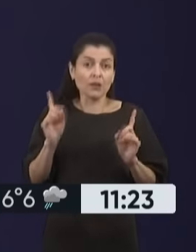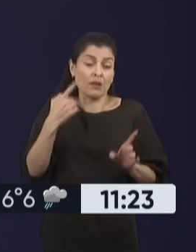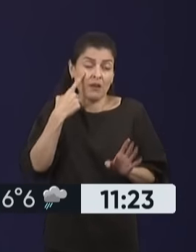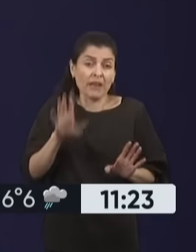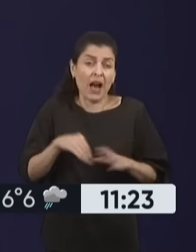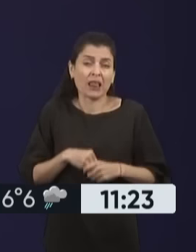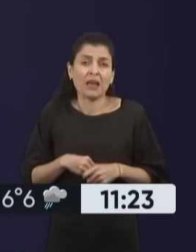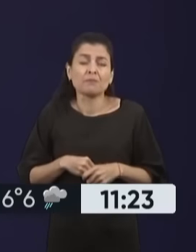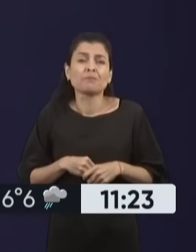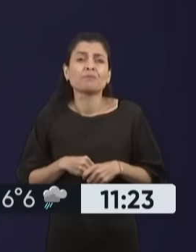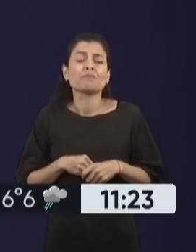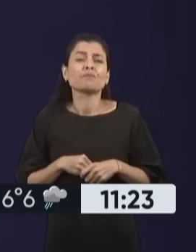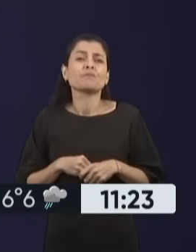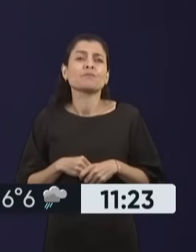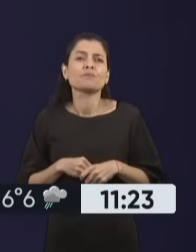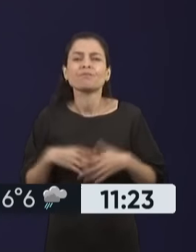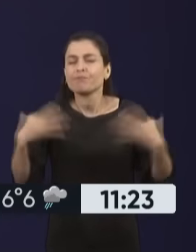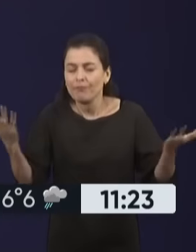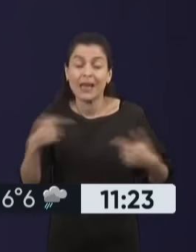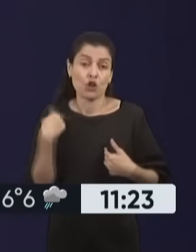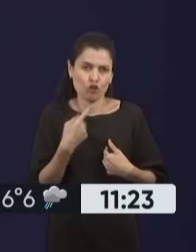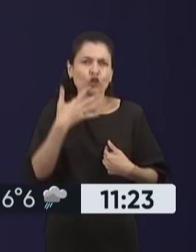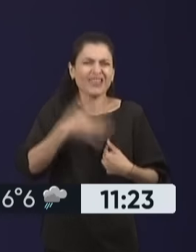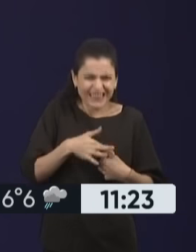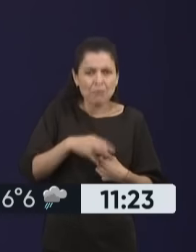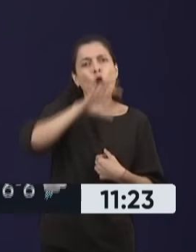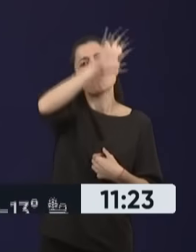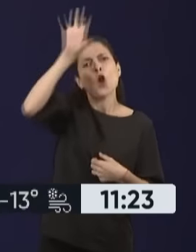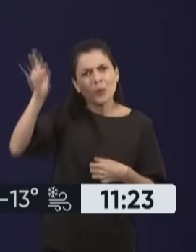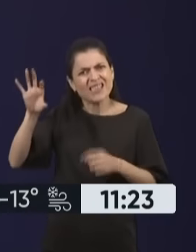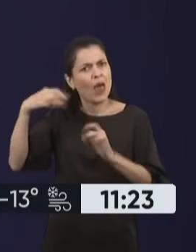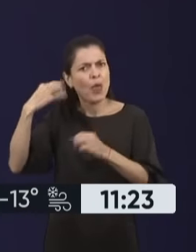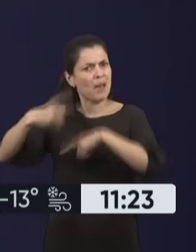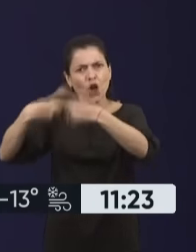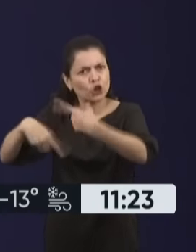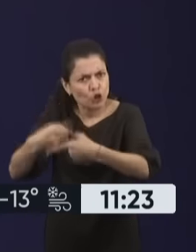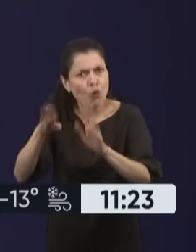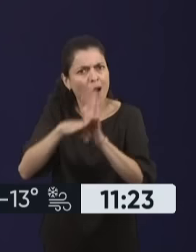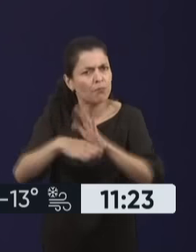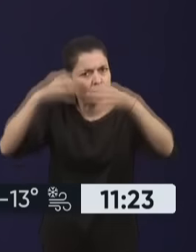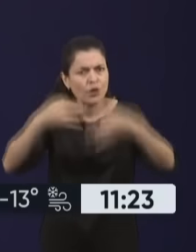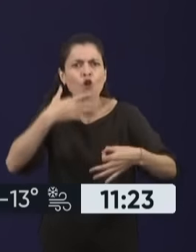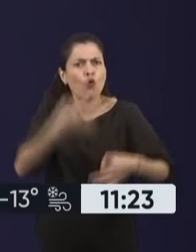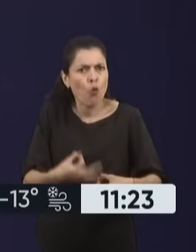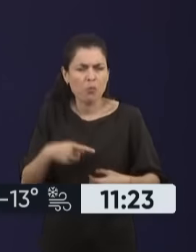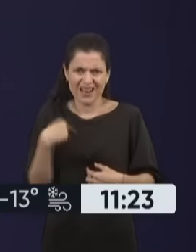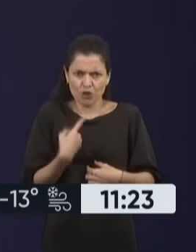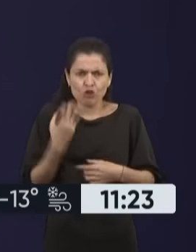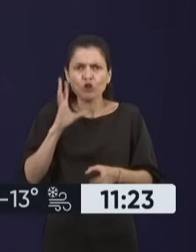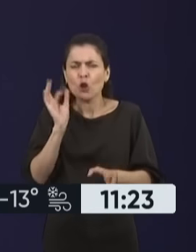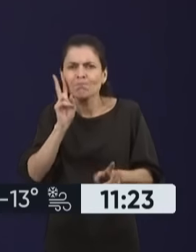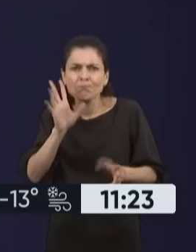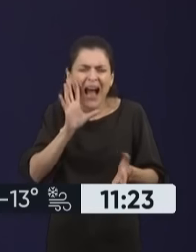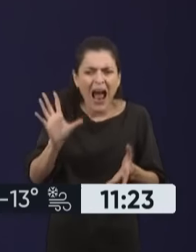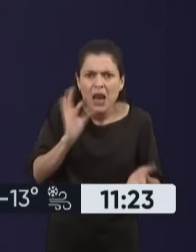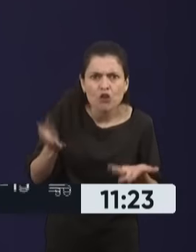por eh A ver entendemos que las provincias los van a continuar y de la misma manera que se viene haciendo Así que no no vemos absolutamente